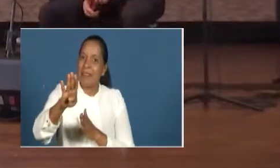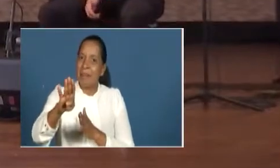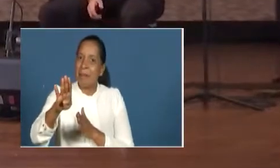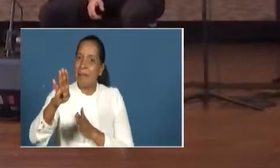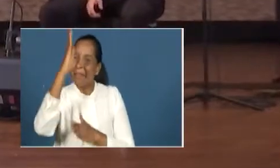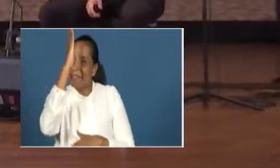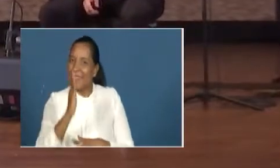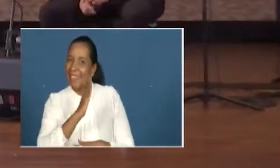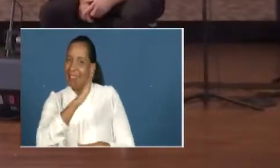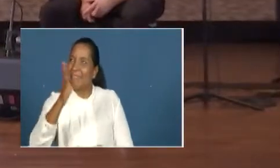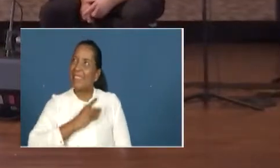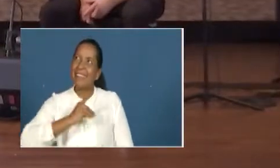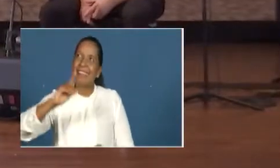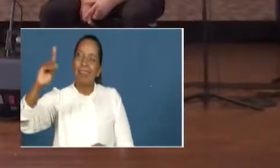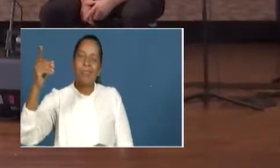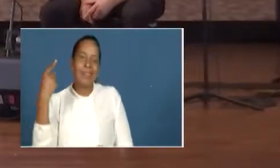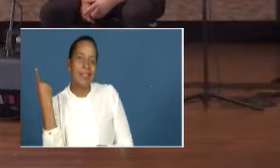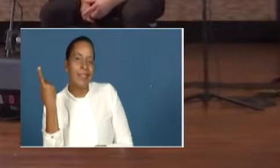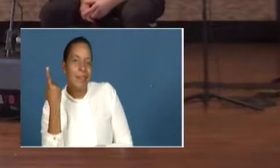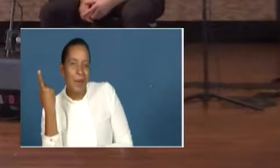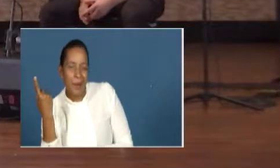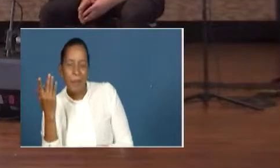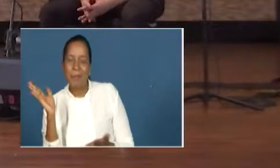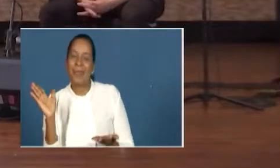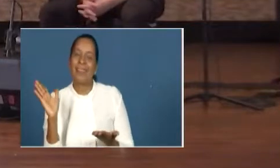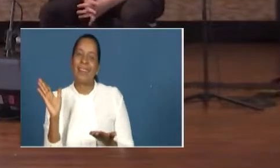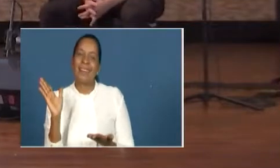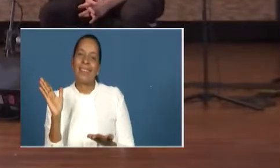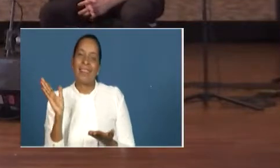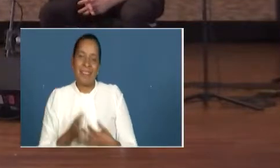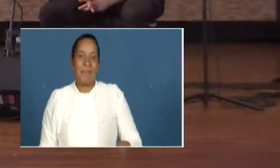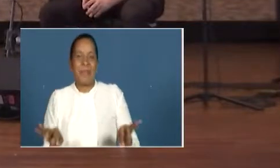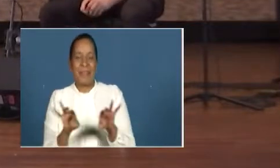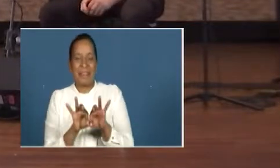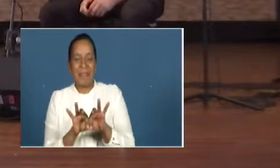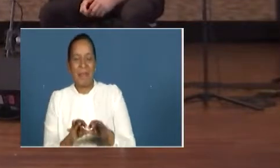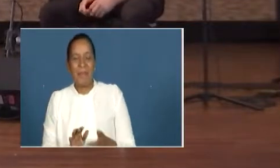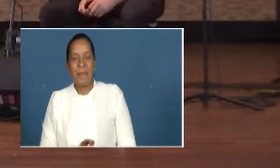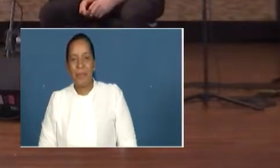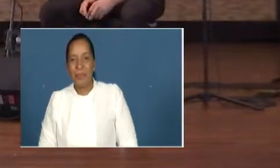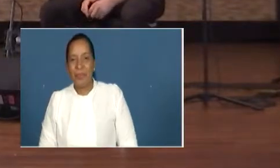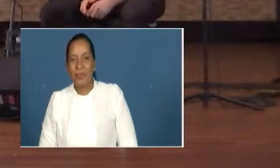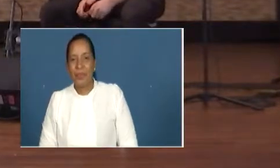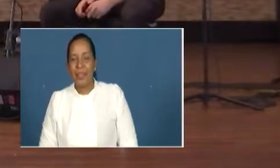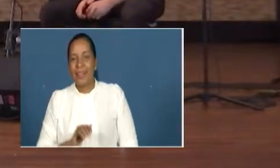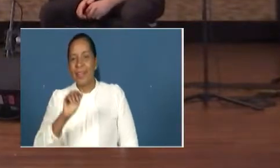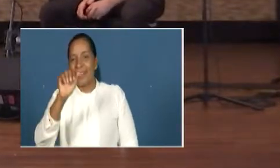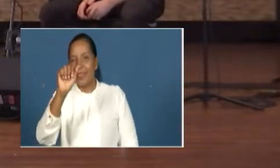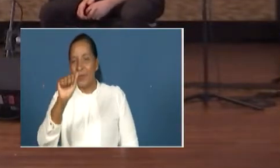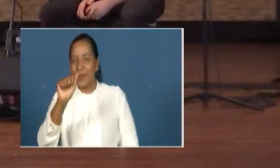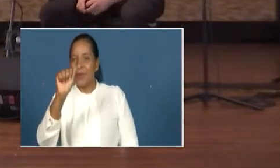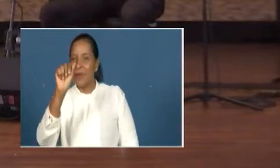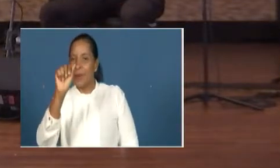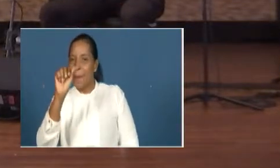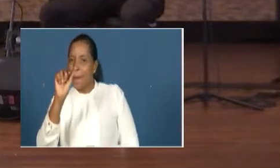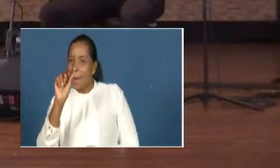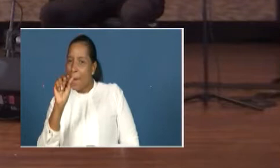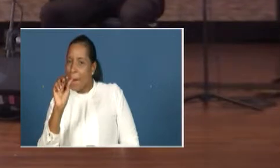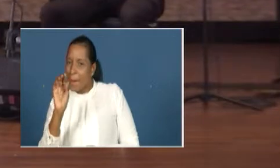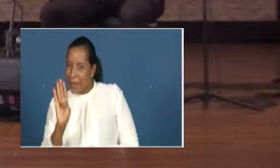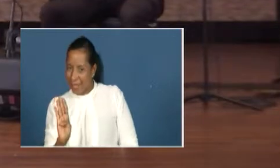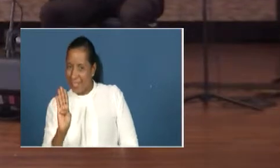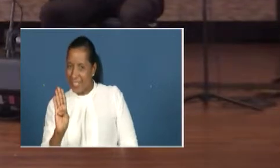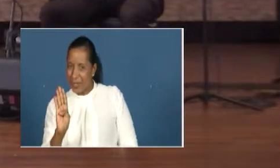bendición, eso siempre, la bendición de Dios por delante siempre. Arnulfo Barrios, venga el aplauso para